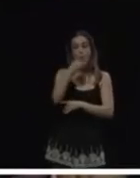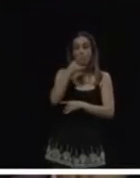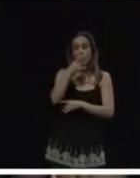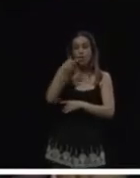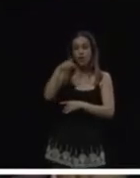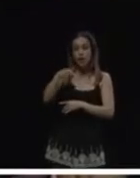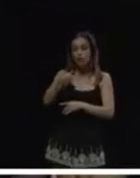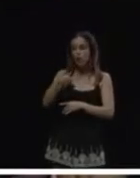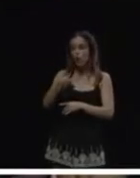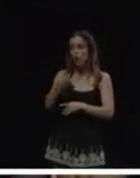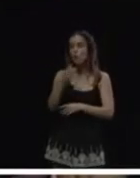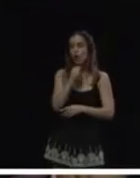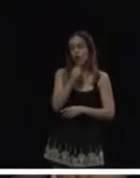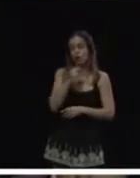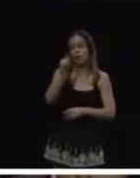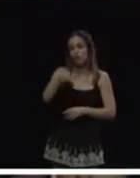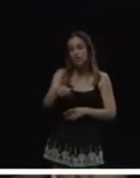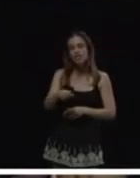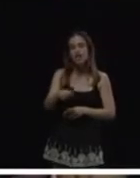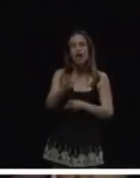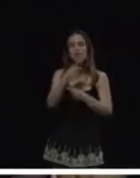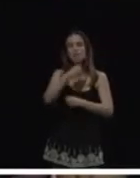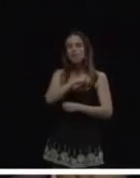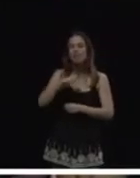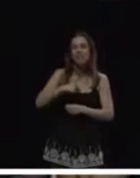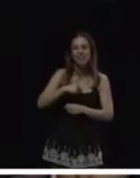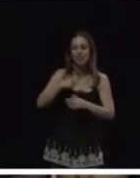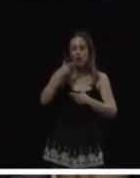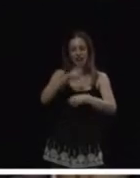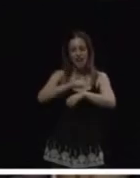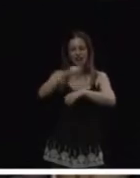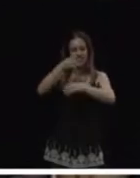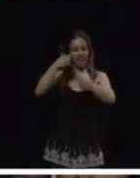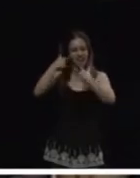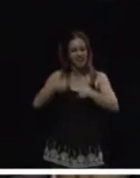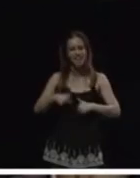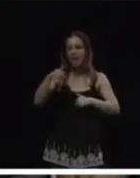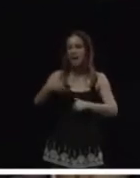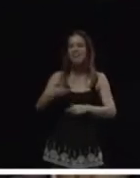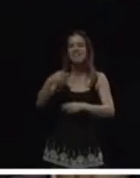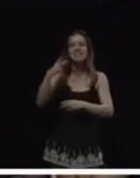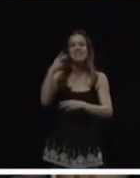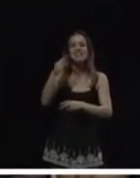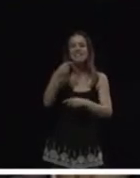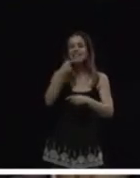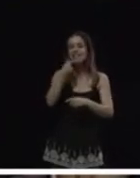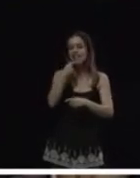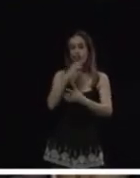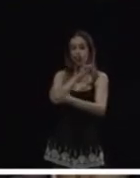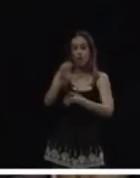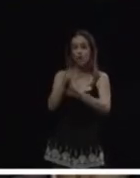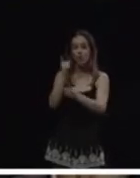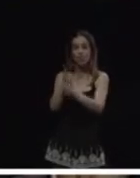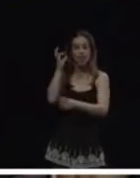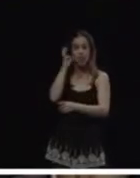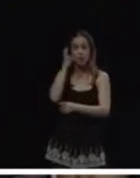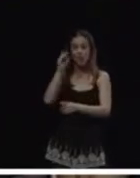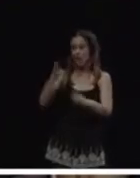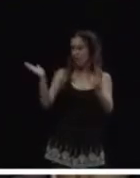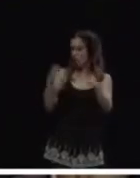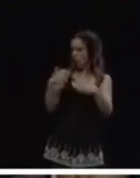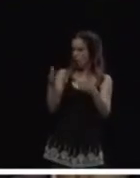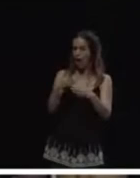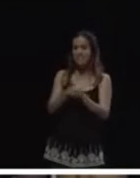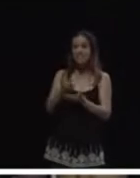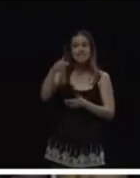Bonilla, privatizando la sanidad y negando la violencia machista, llamándola violencia internacional. Y señor Moreno Bonilla,